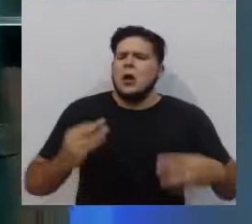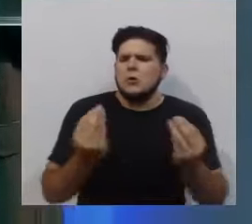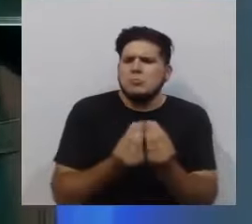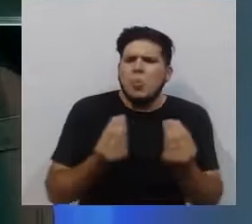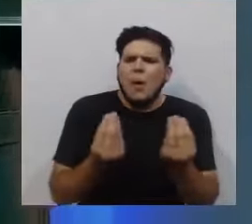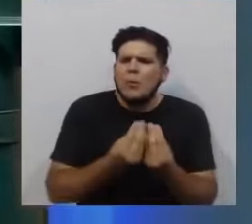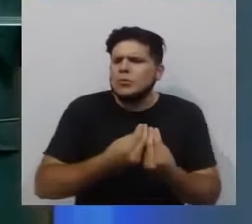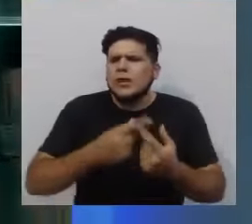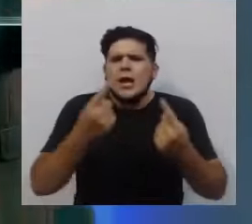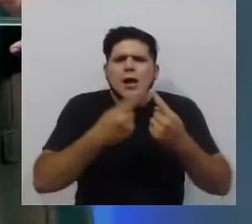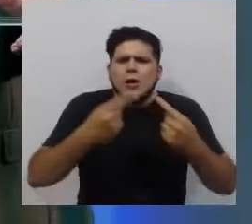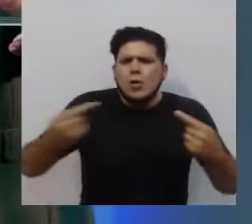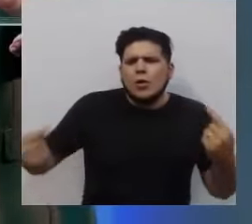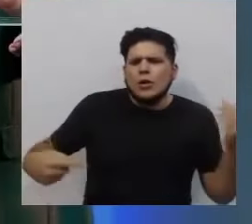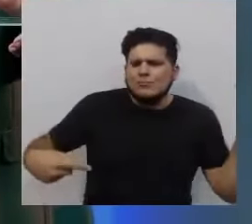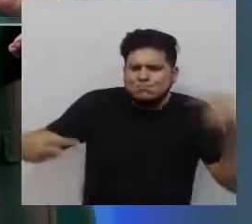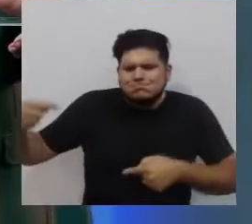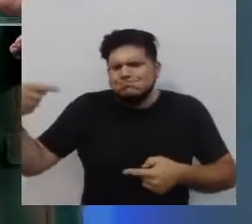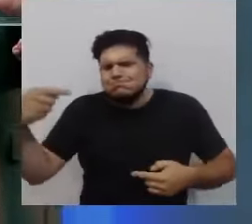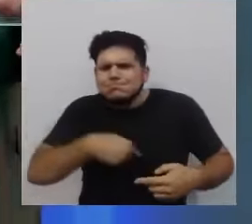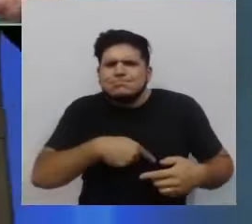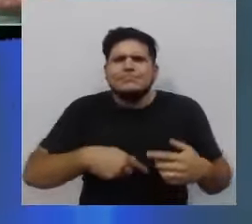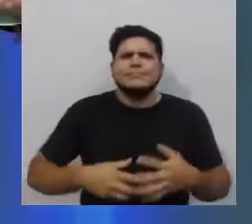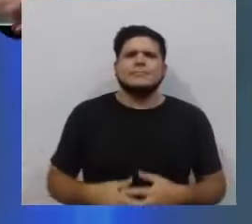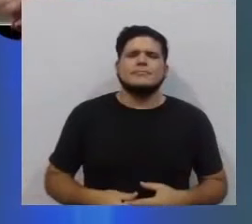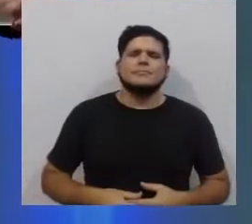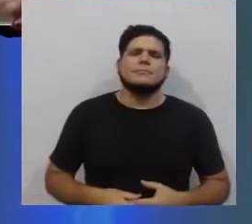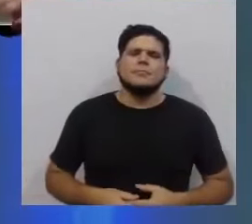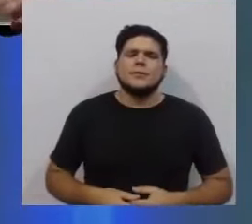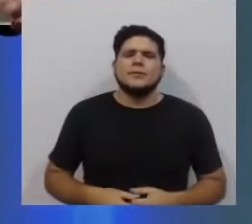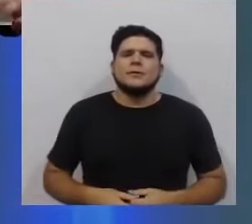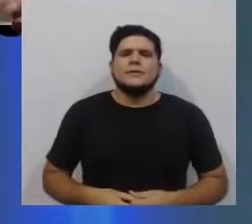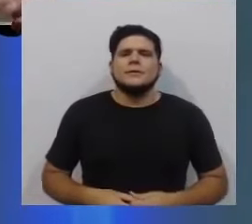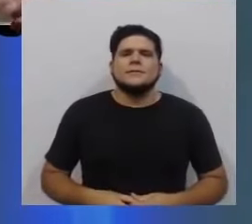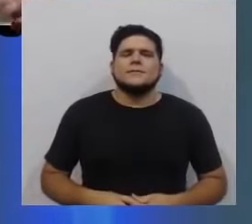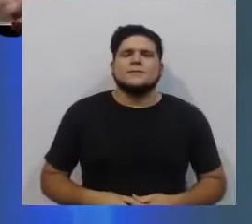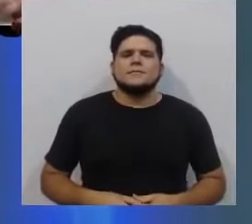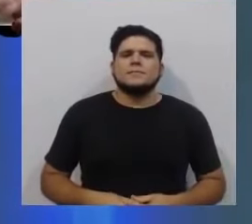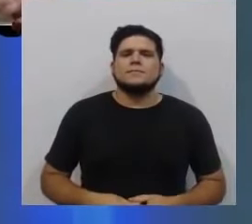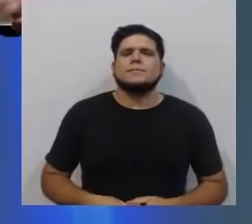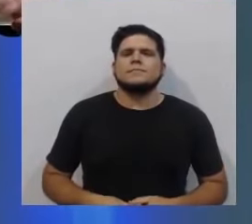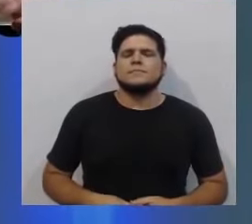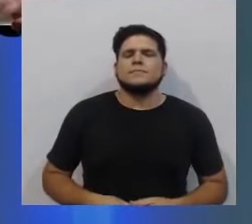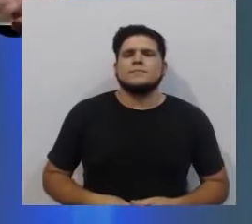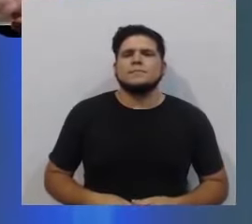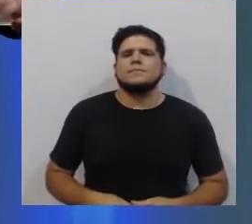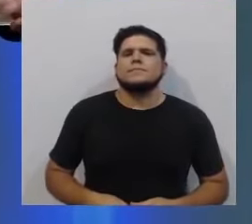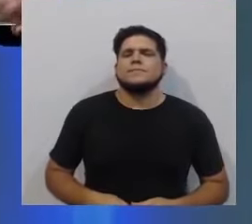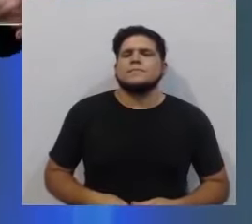que no están en nuestro alcance poder sortear las y pablo explica y dice el hombre natural